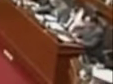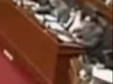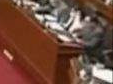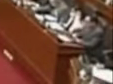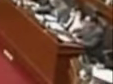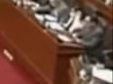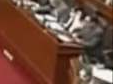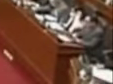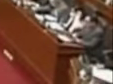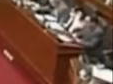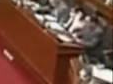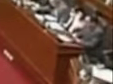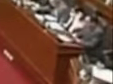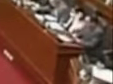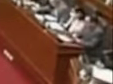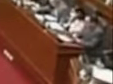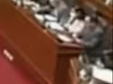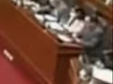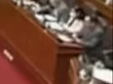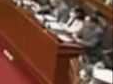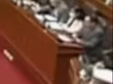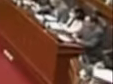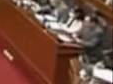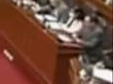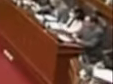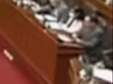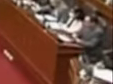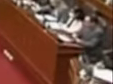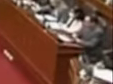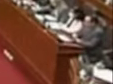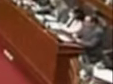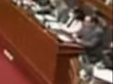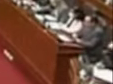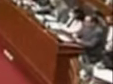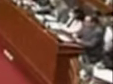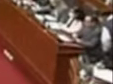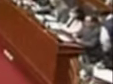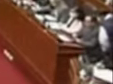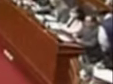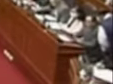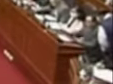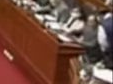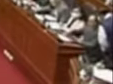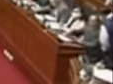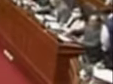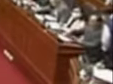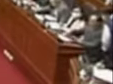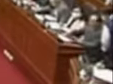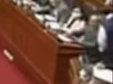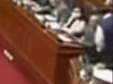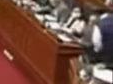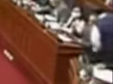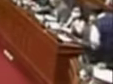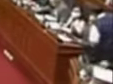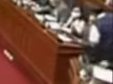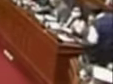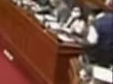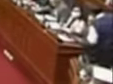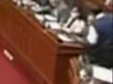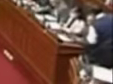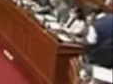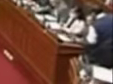noches, señora presidenta, colegas. Hace 20 días sustenté el informe de la